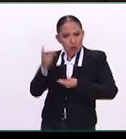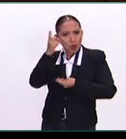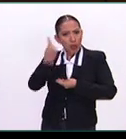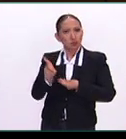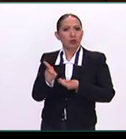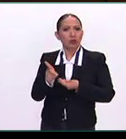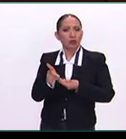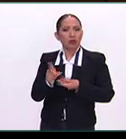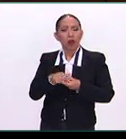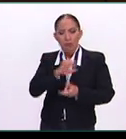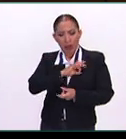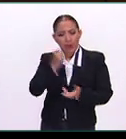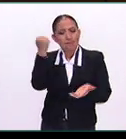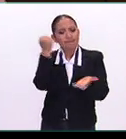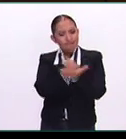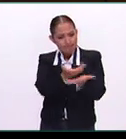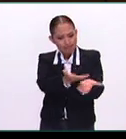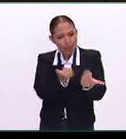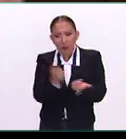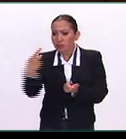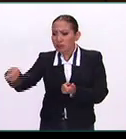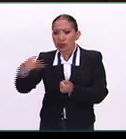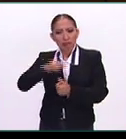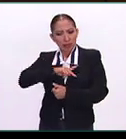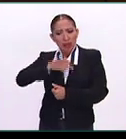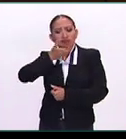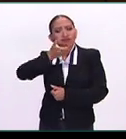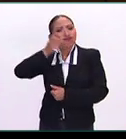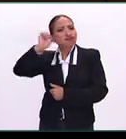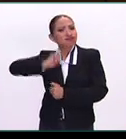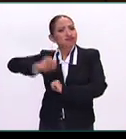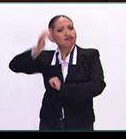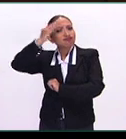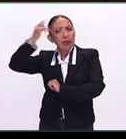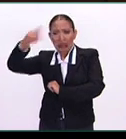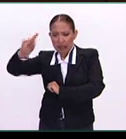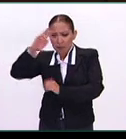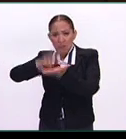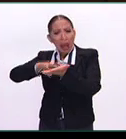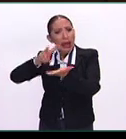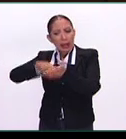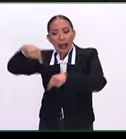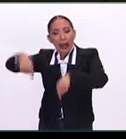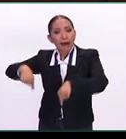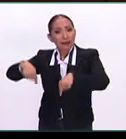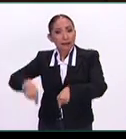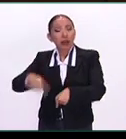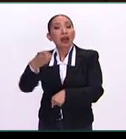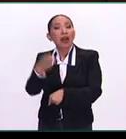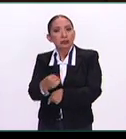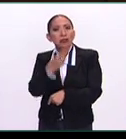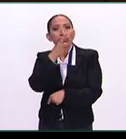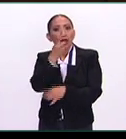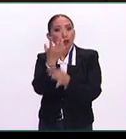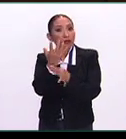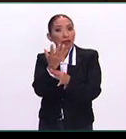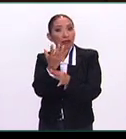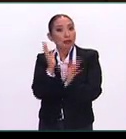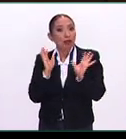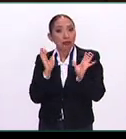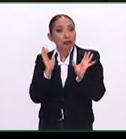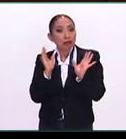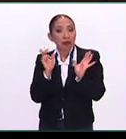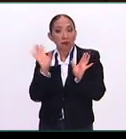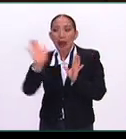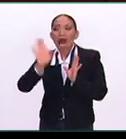ancestrales, puedan exigir que sus autoridades tradicionales sean reconocidas. Eso que le estoy diciendo, le dije,